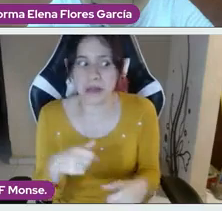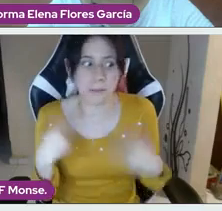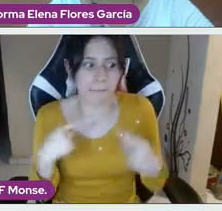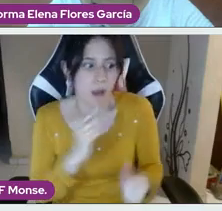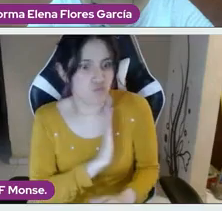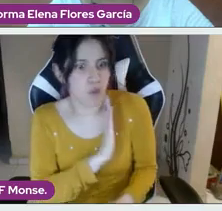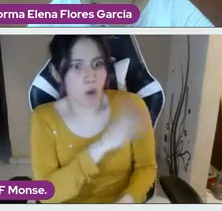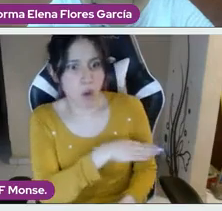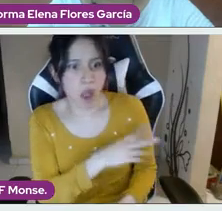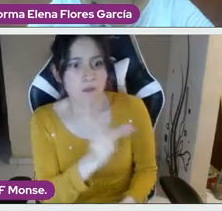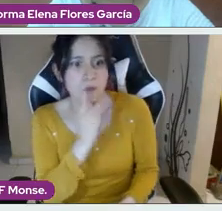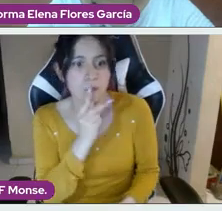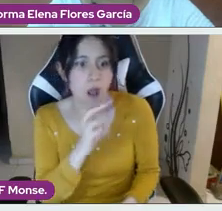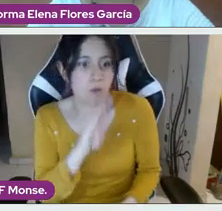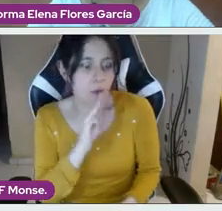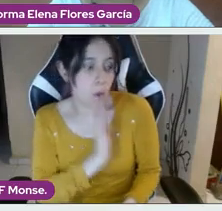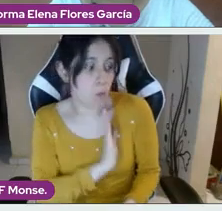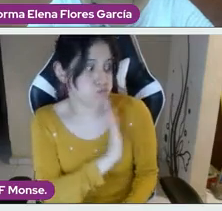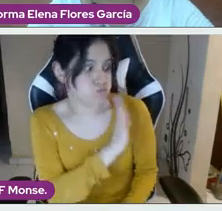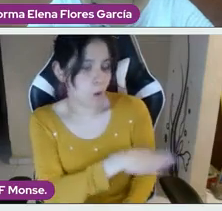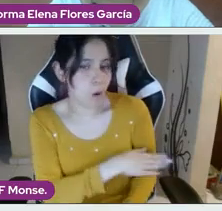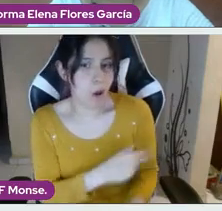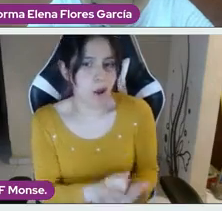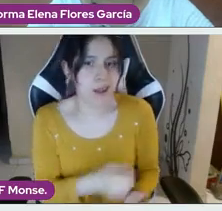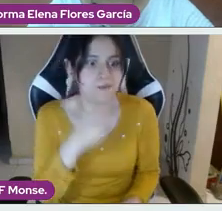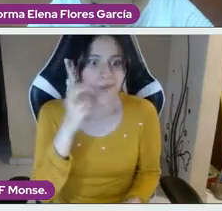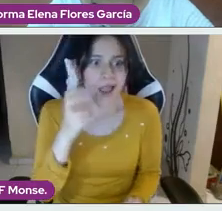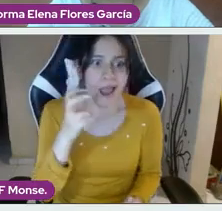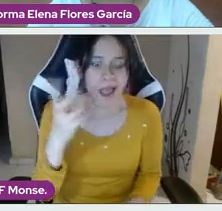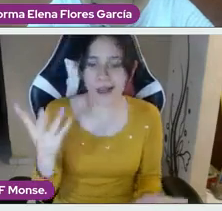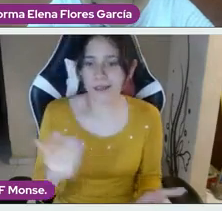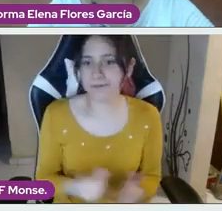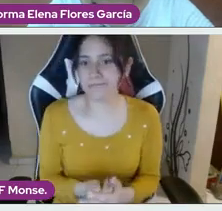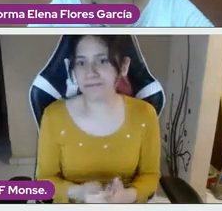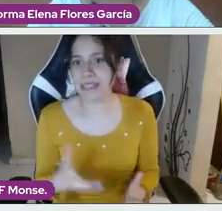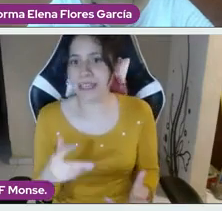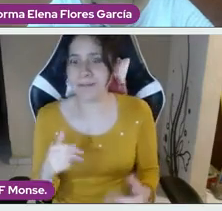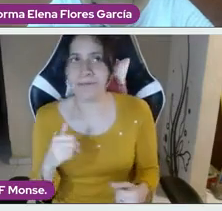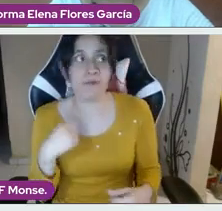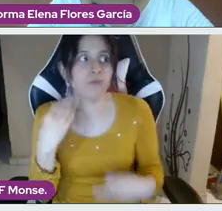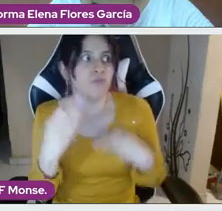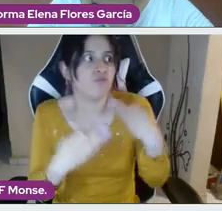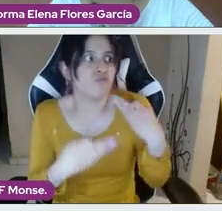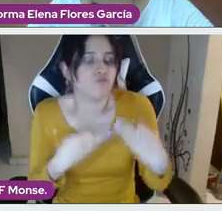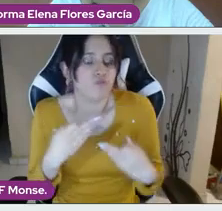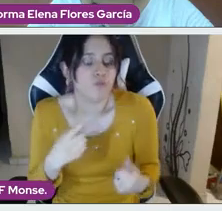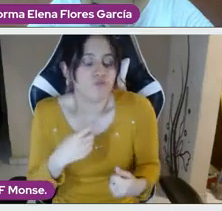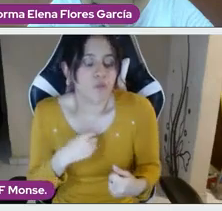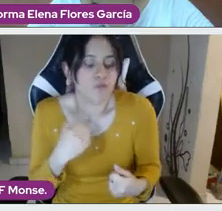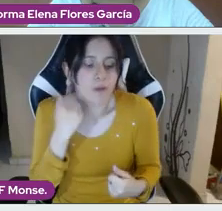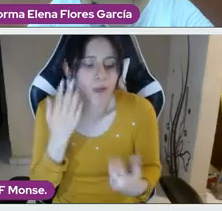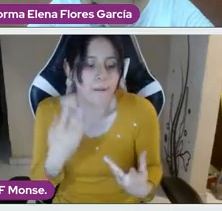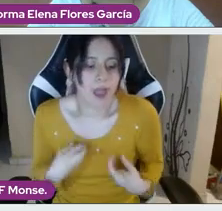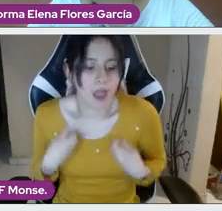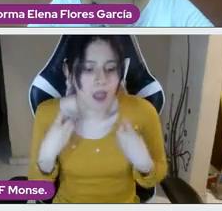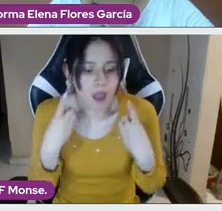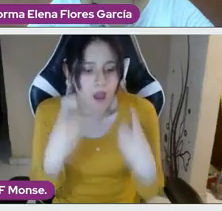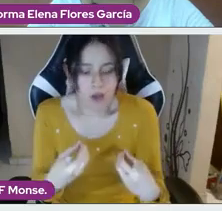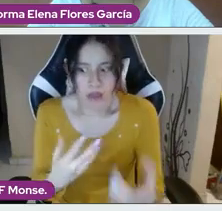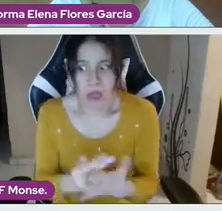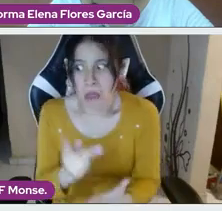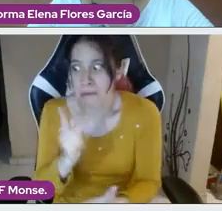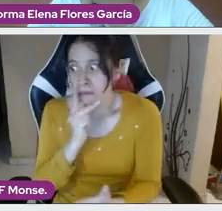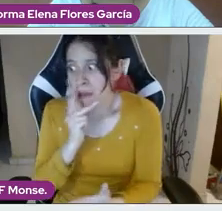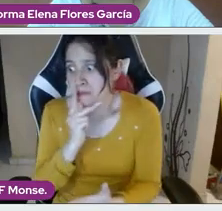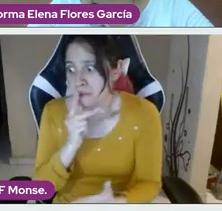el progenitor, viene esta parte de quererle darle todo, ¿no? Y desde el concepto, se quedaron sin papá, no